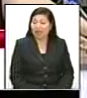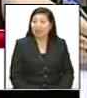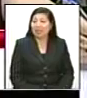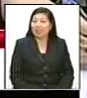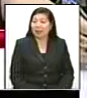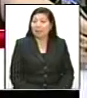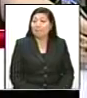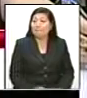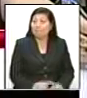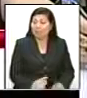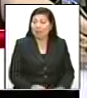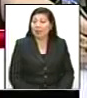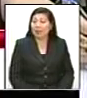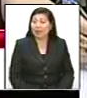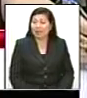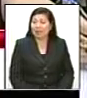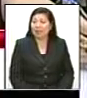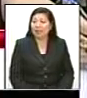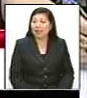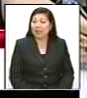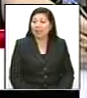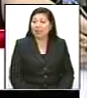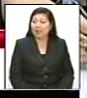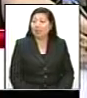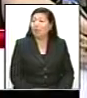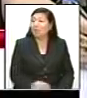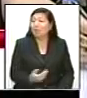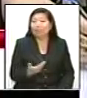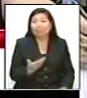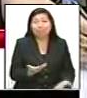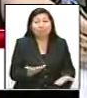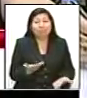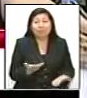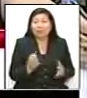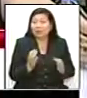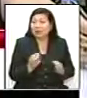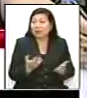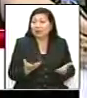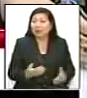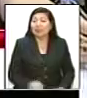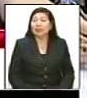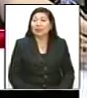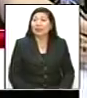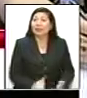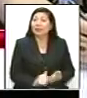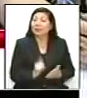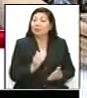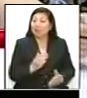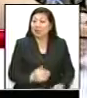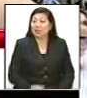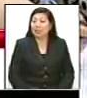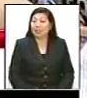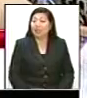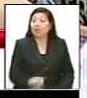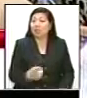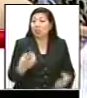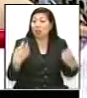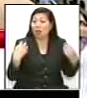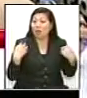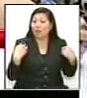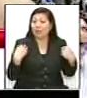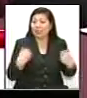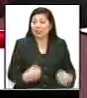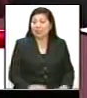órgano del Estado, ¿no? Entonces, no me parece que haya sido correcta la decisión de haber facilitado esas oficinas.